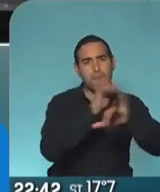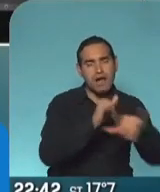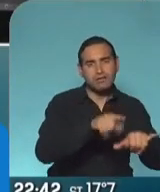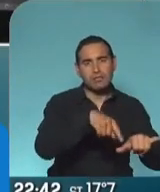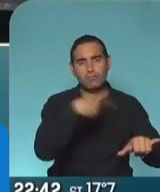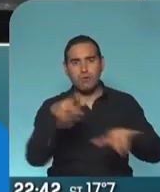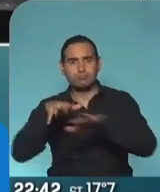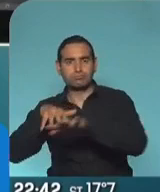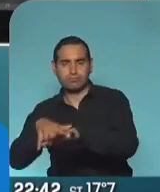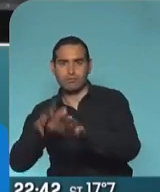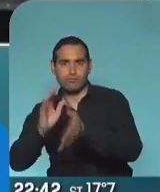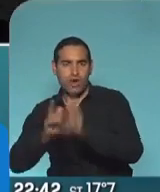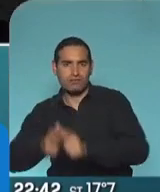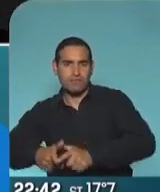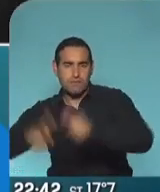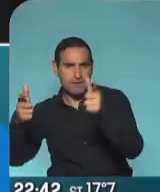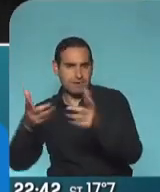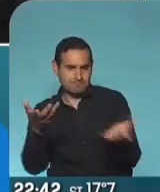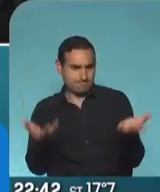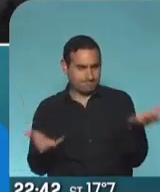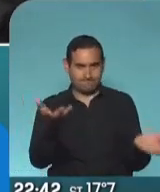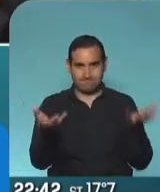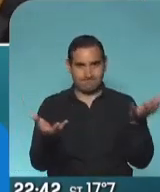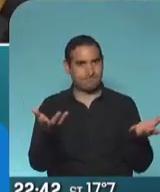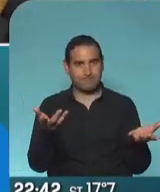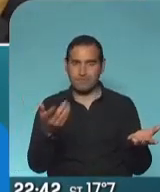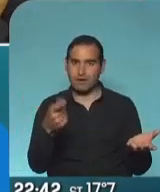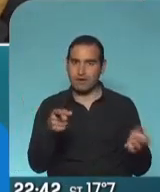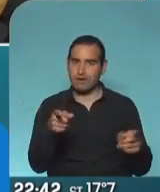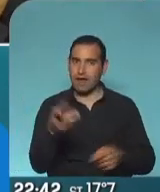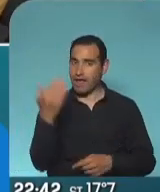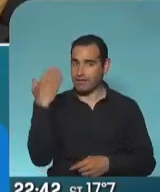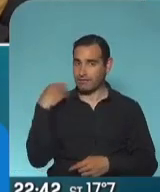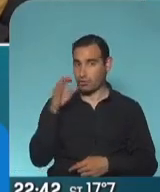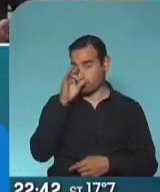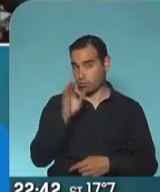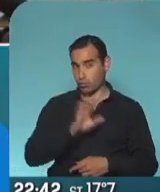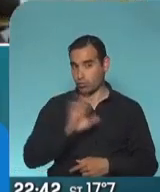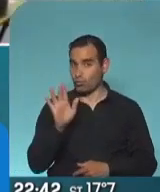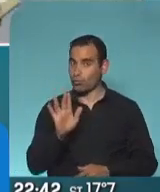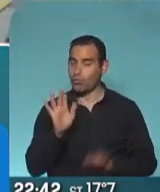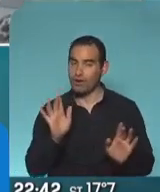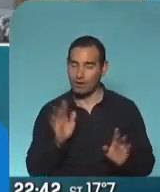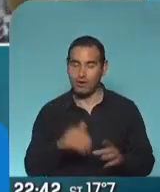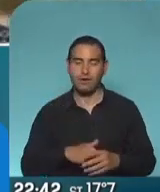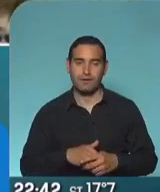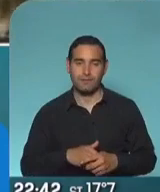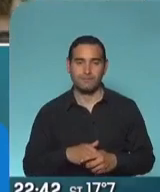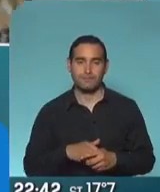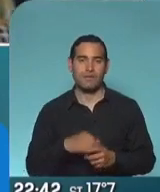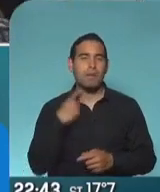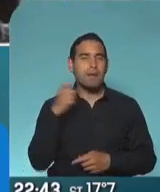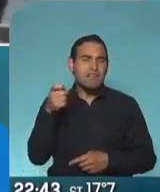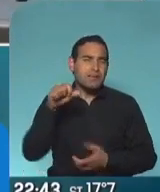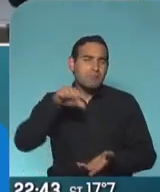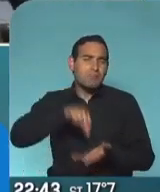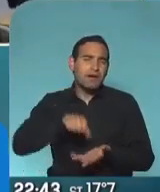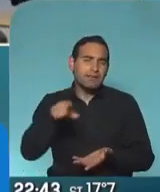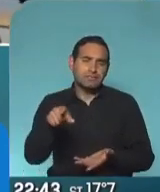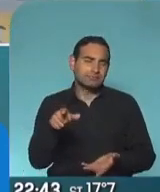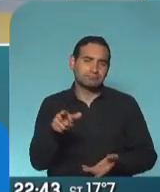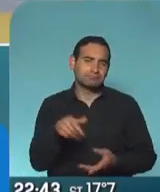otro lado extremadamente violencias, por lo menos para los niveles que está acostumbrada España, que es un país que desde